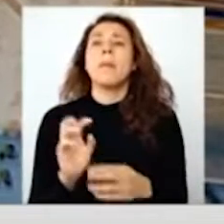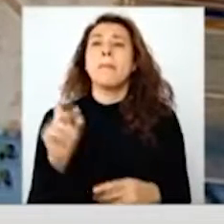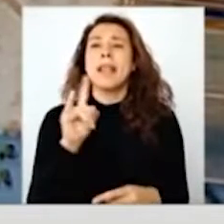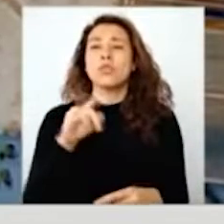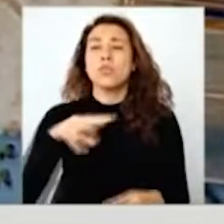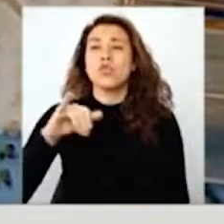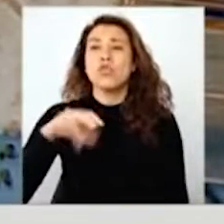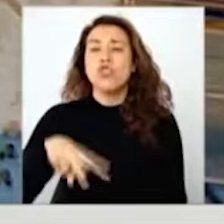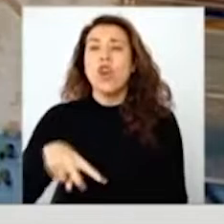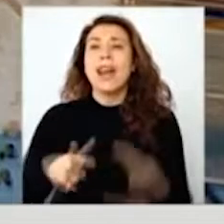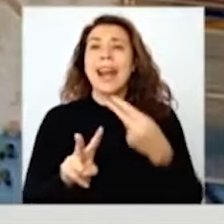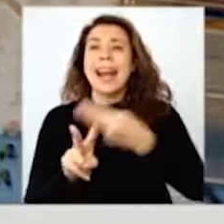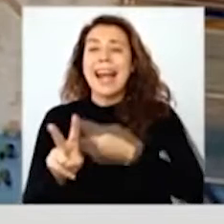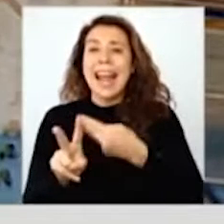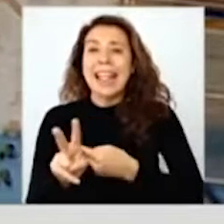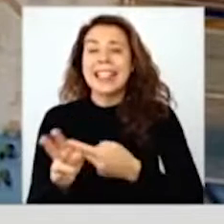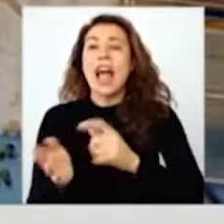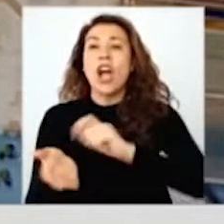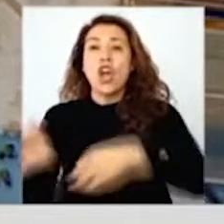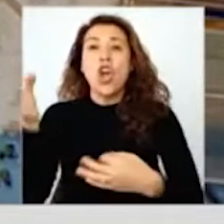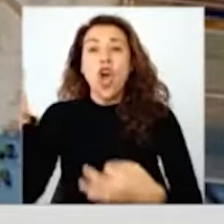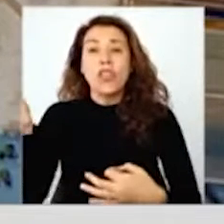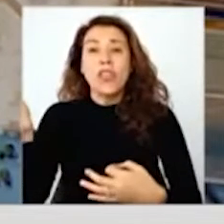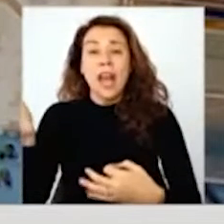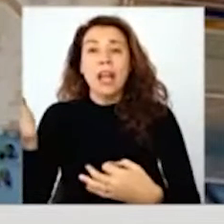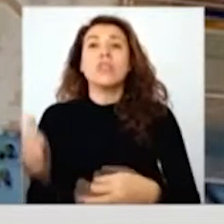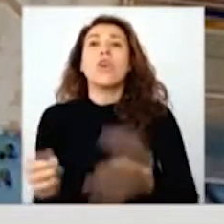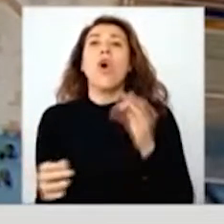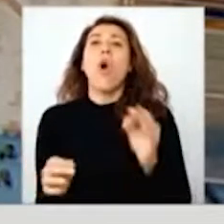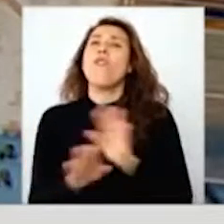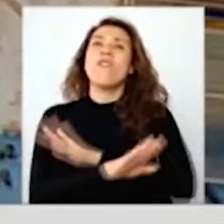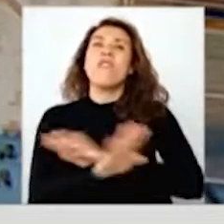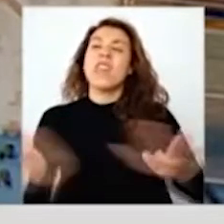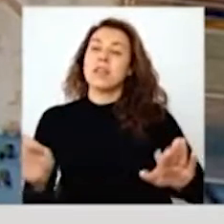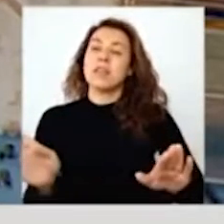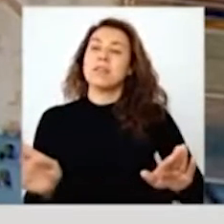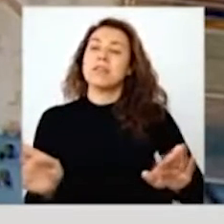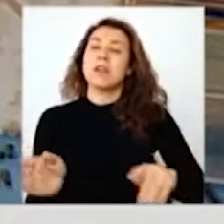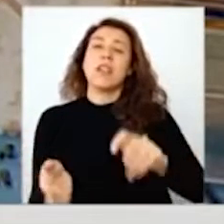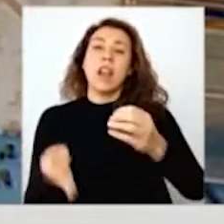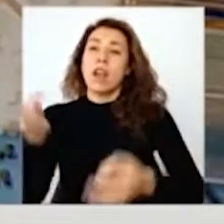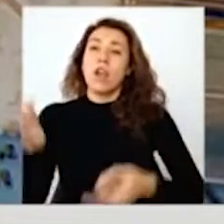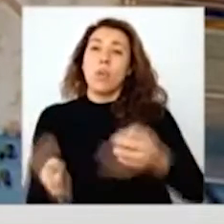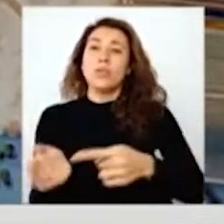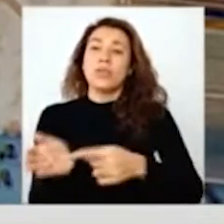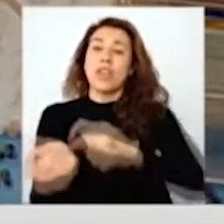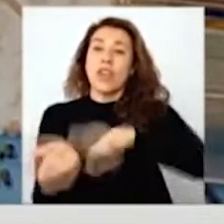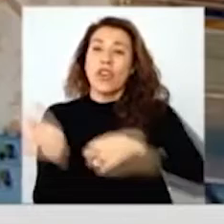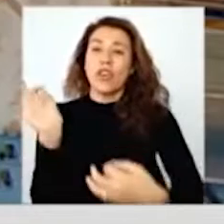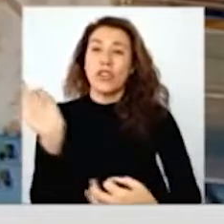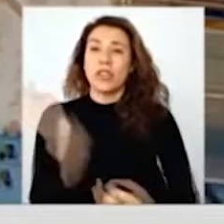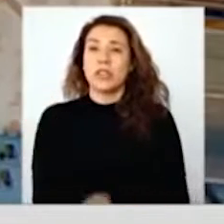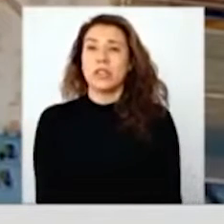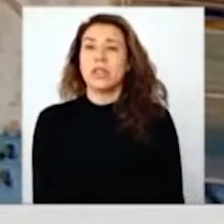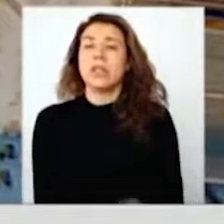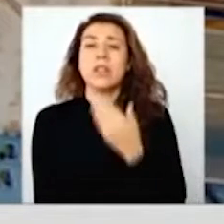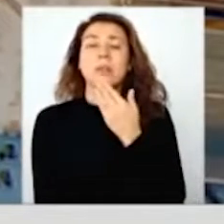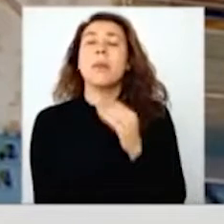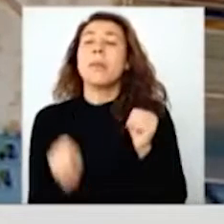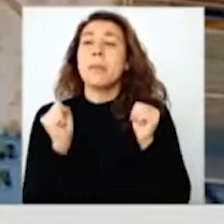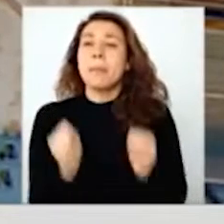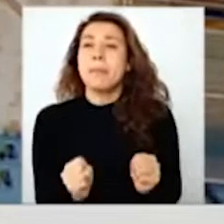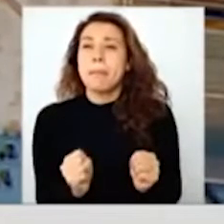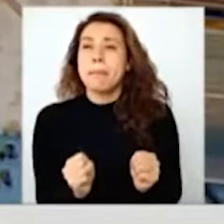poner término al procedimiento y por supuesto algo que es muy importante la posibilidad de que